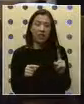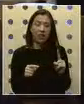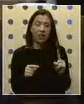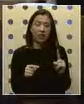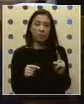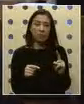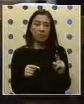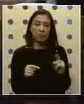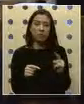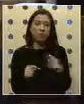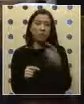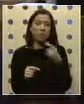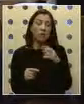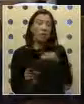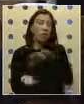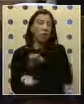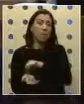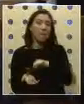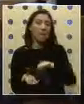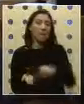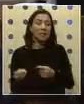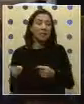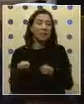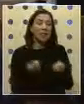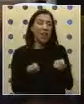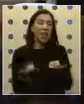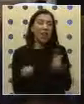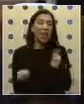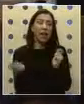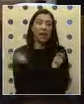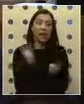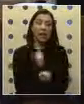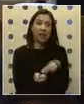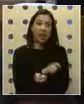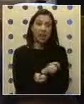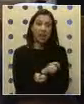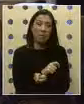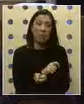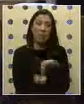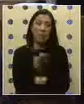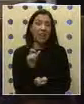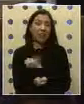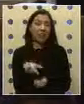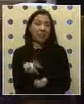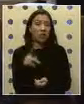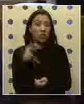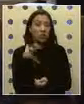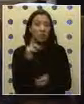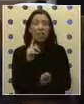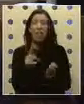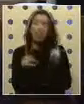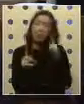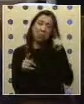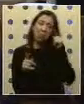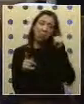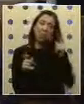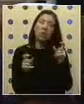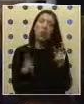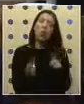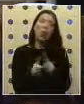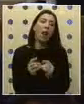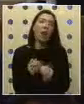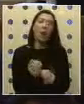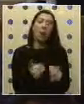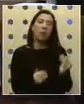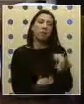qué? Porque los países y las economías cambian, y aunque la inflación se pretenda que está controlada, igual ha